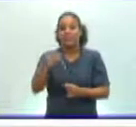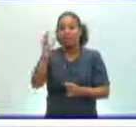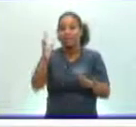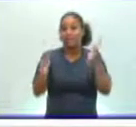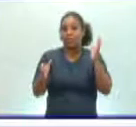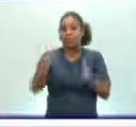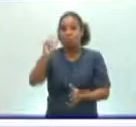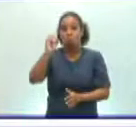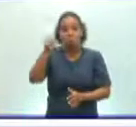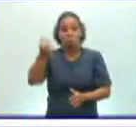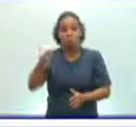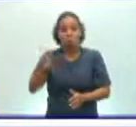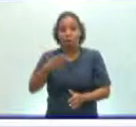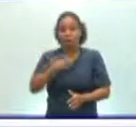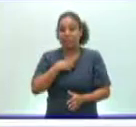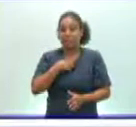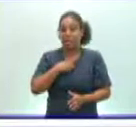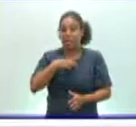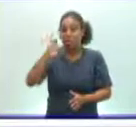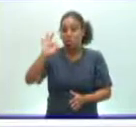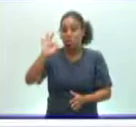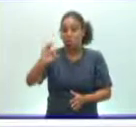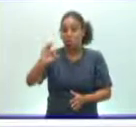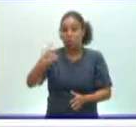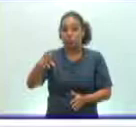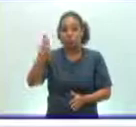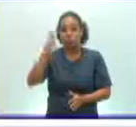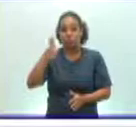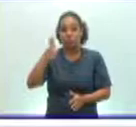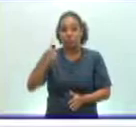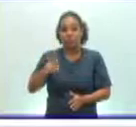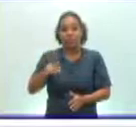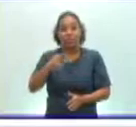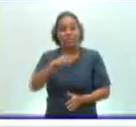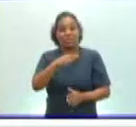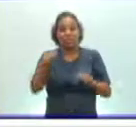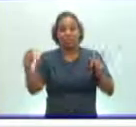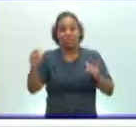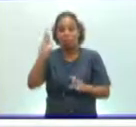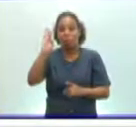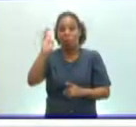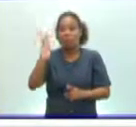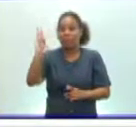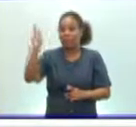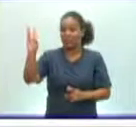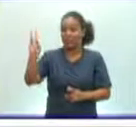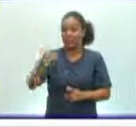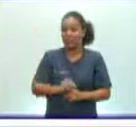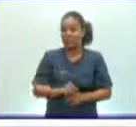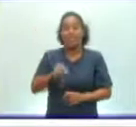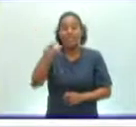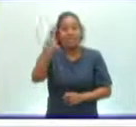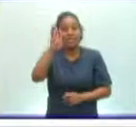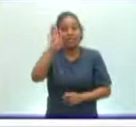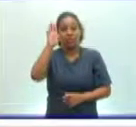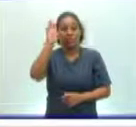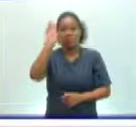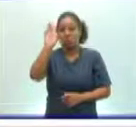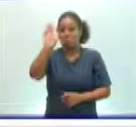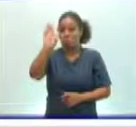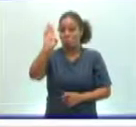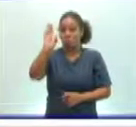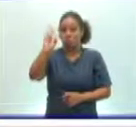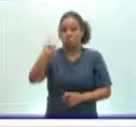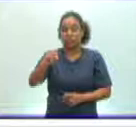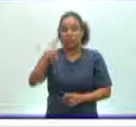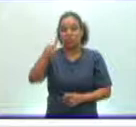8 unidades y el segmento OB 3 unidades y el segmento OC 12 unidades, ¿cuánto